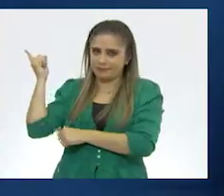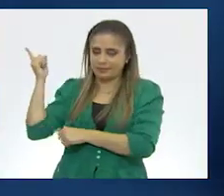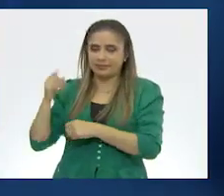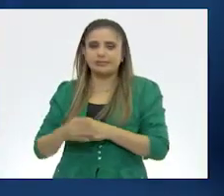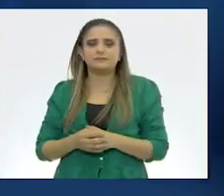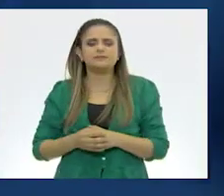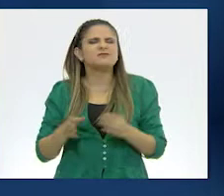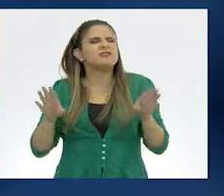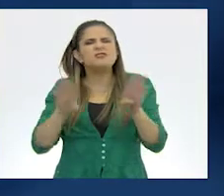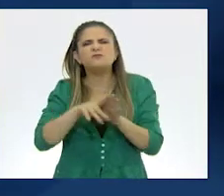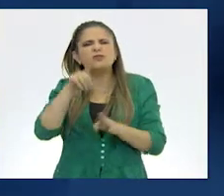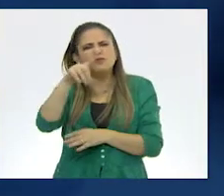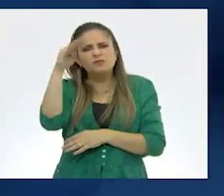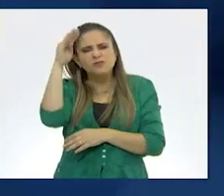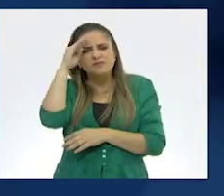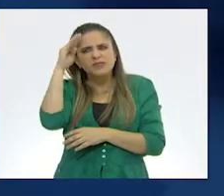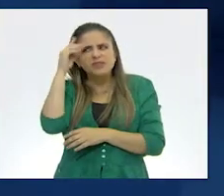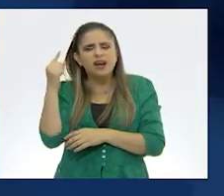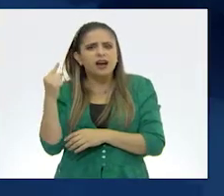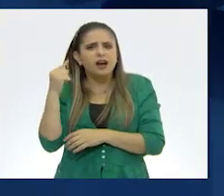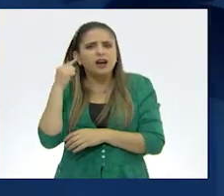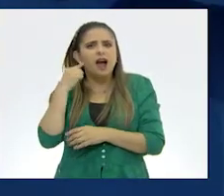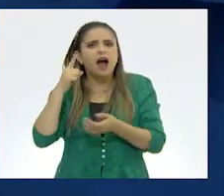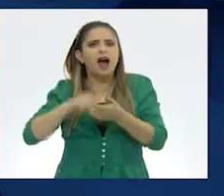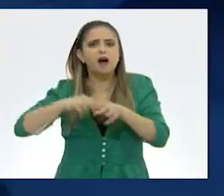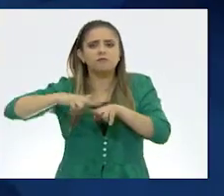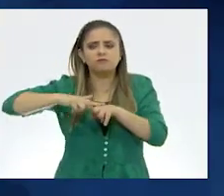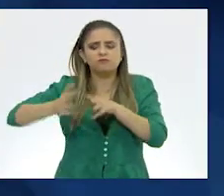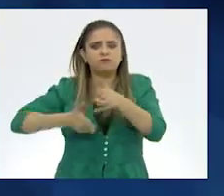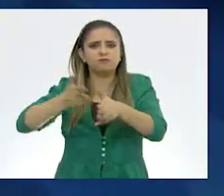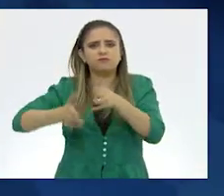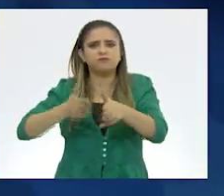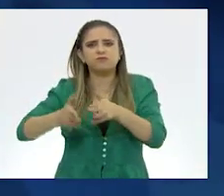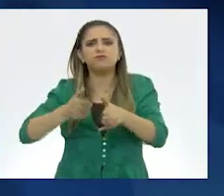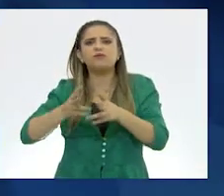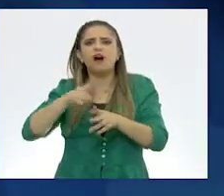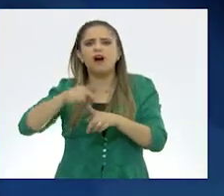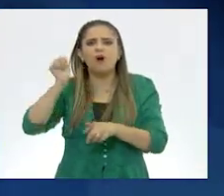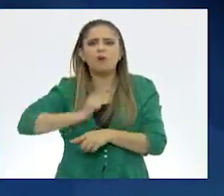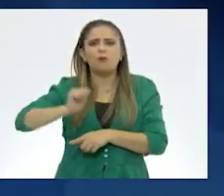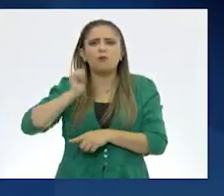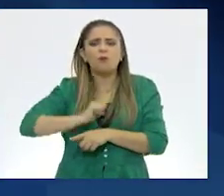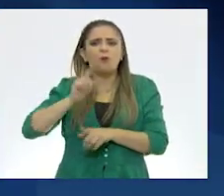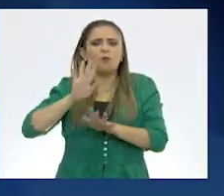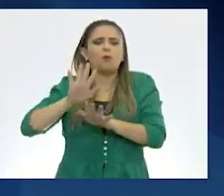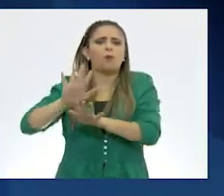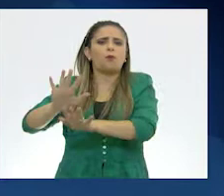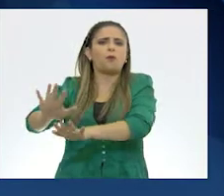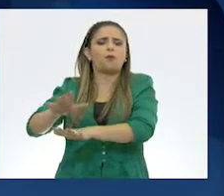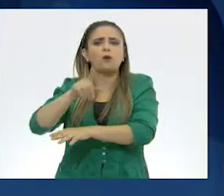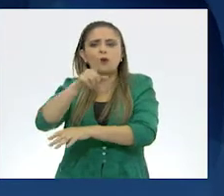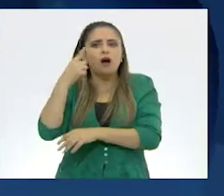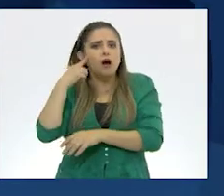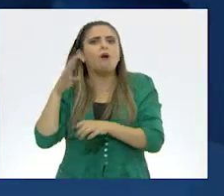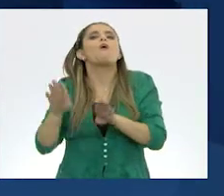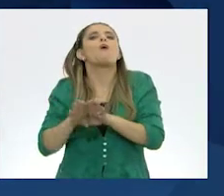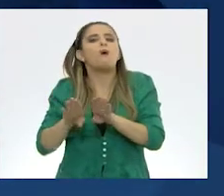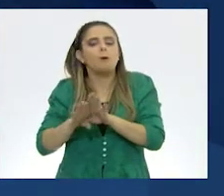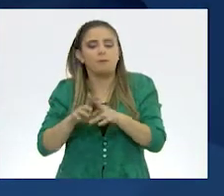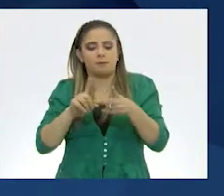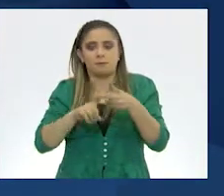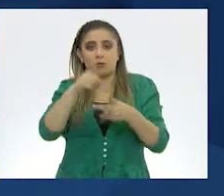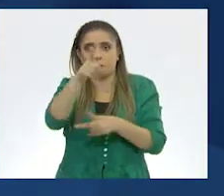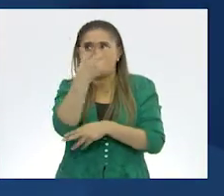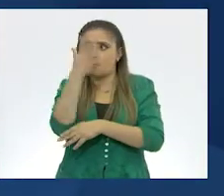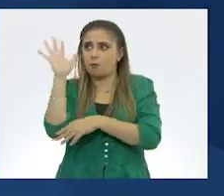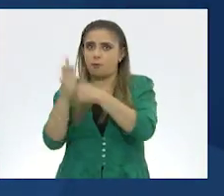¿Cómo crees que se escucha una estación de tren antigua y abandonada? ¿Cómo se sentiría caminar en un bosque